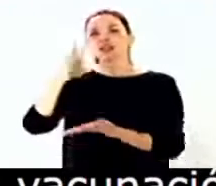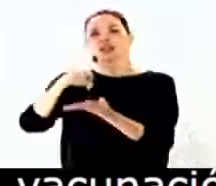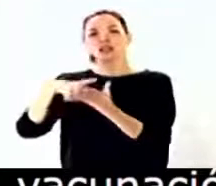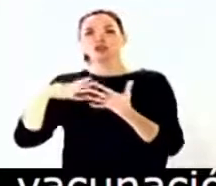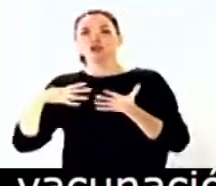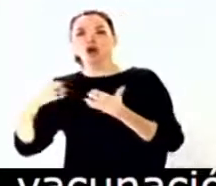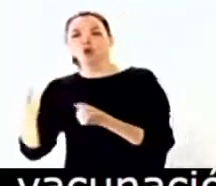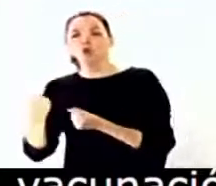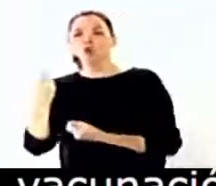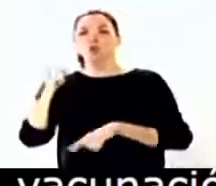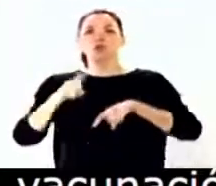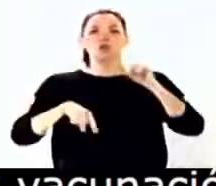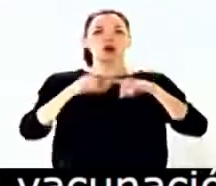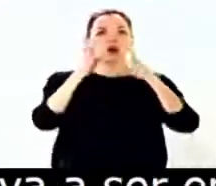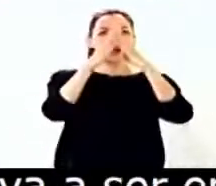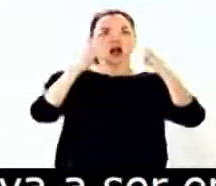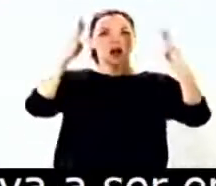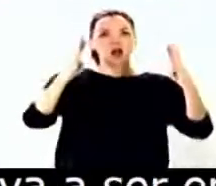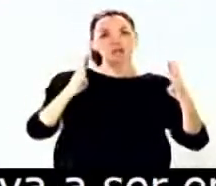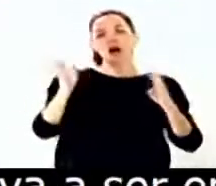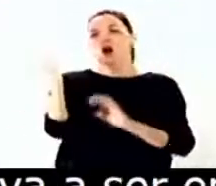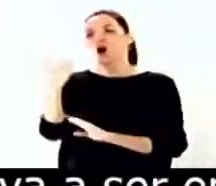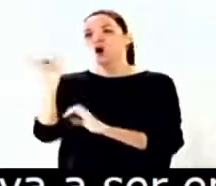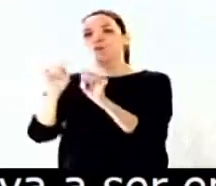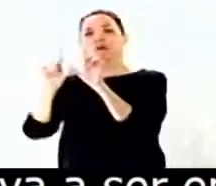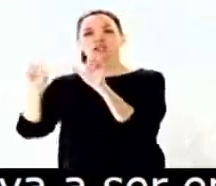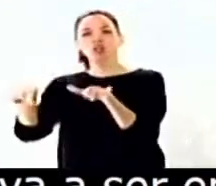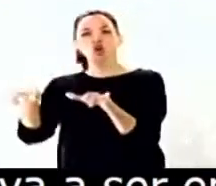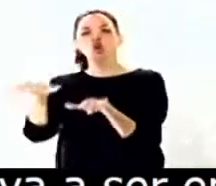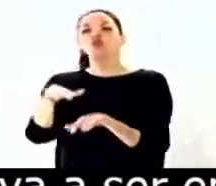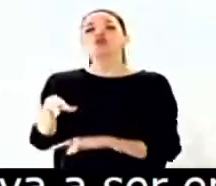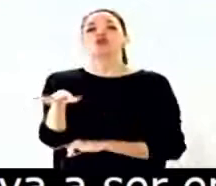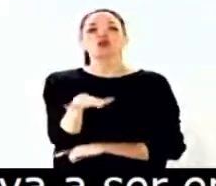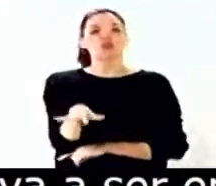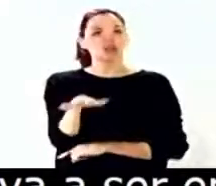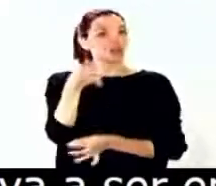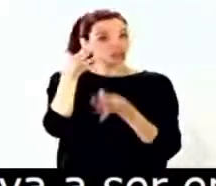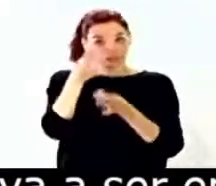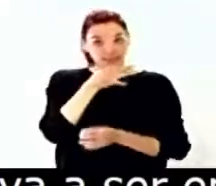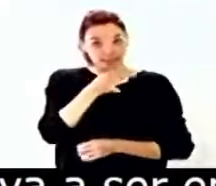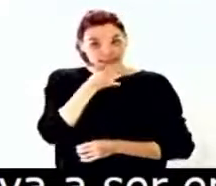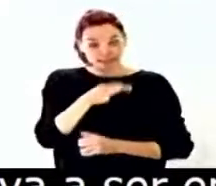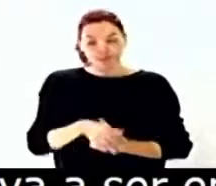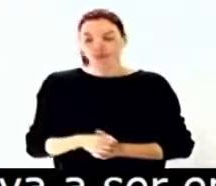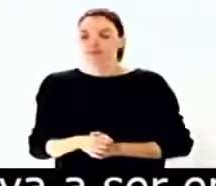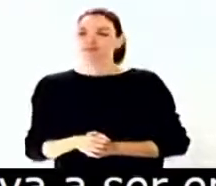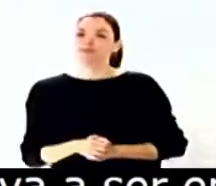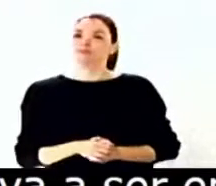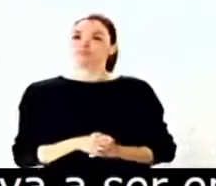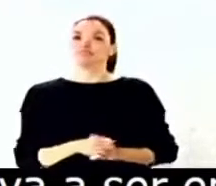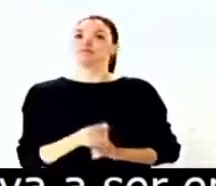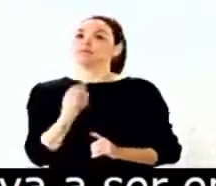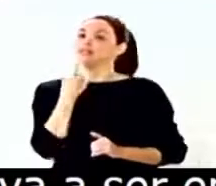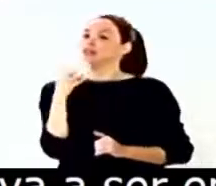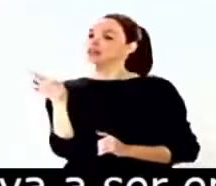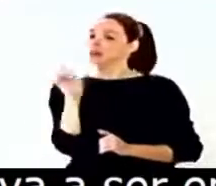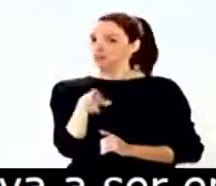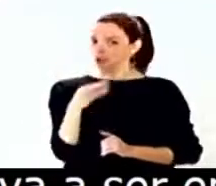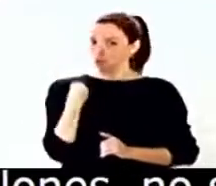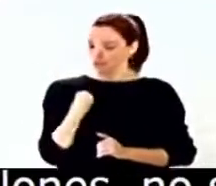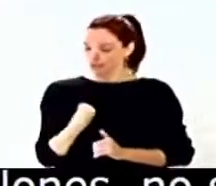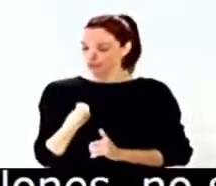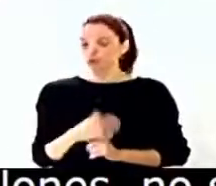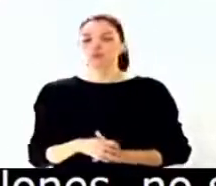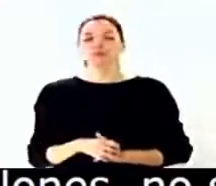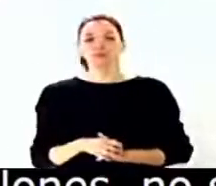en algunas carpas o en algunos pabellones o no se sabe todavía, no se han ofrecido detalles? Vuelvo a decirte lo mismo. Esto es